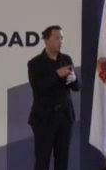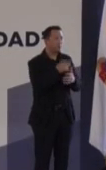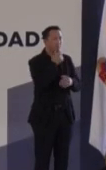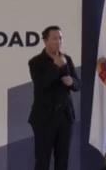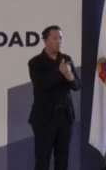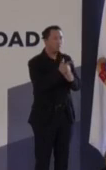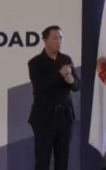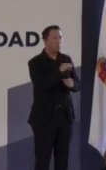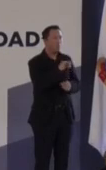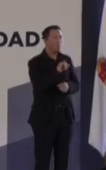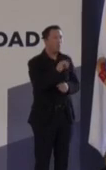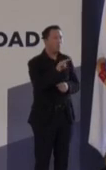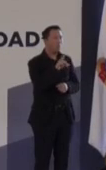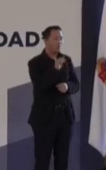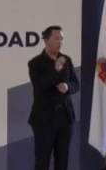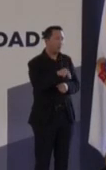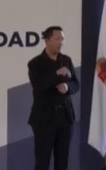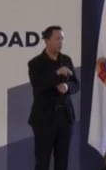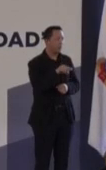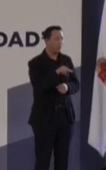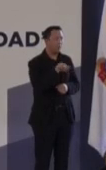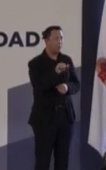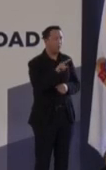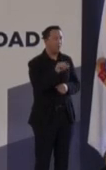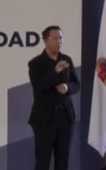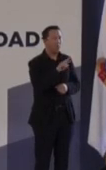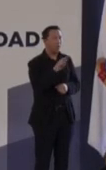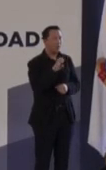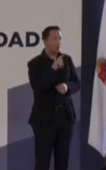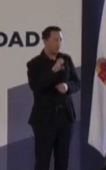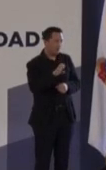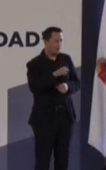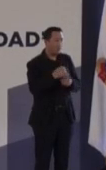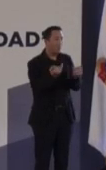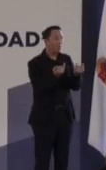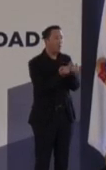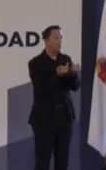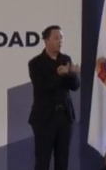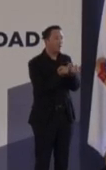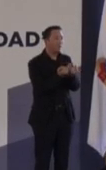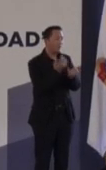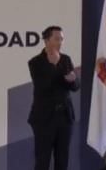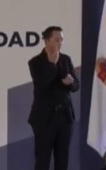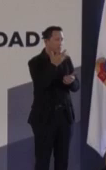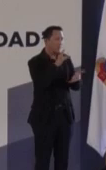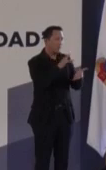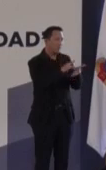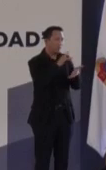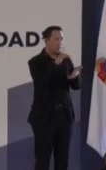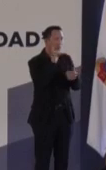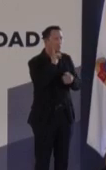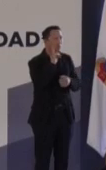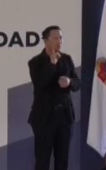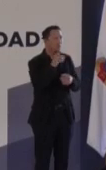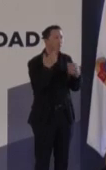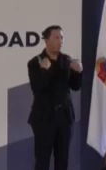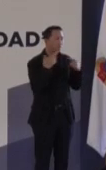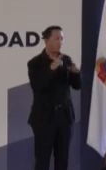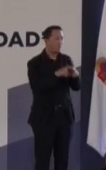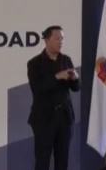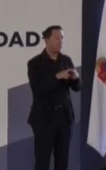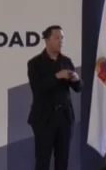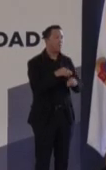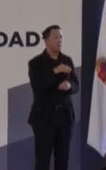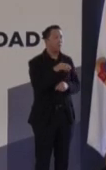Parrao, y también agradecer que nos acompañen a este evento la maestra Flora María